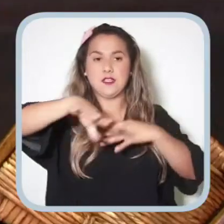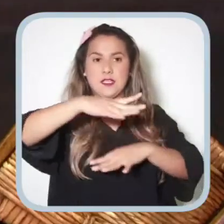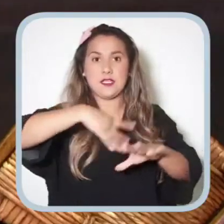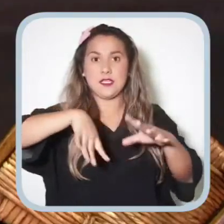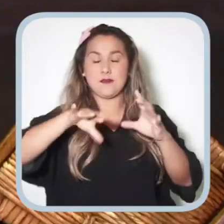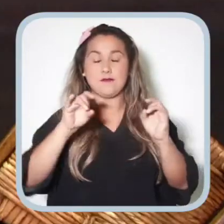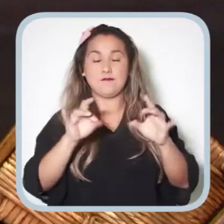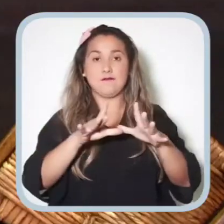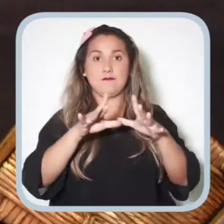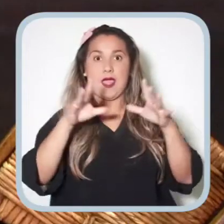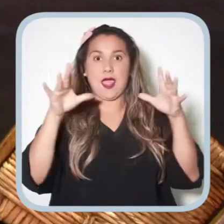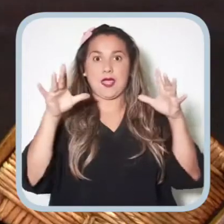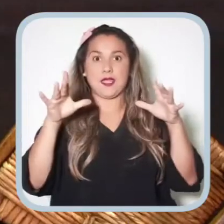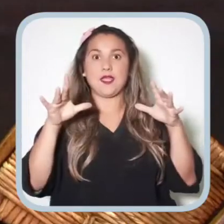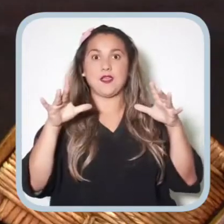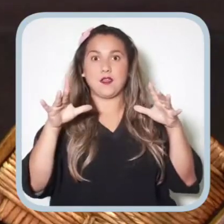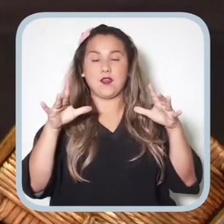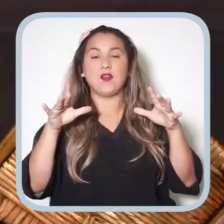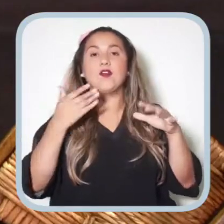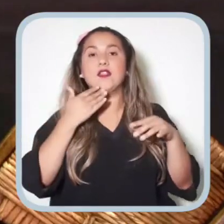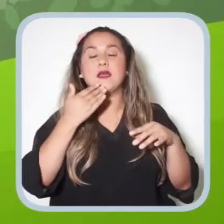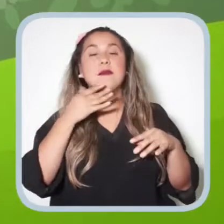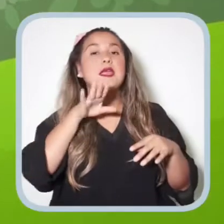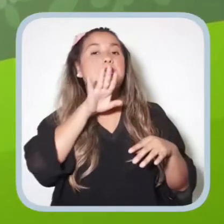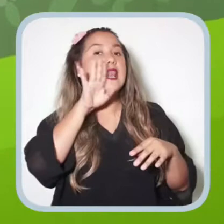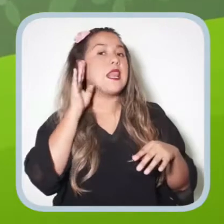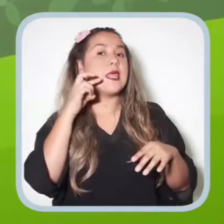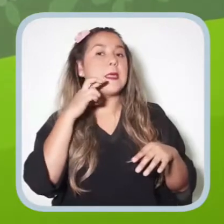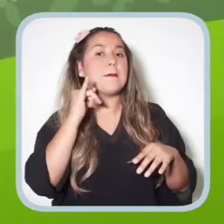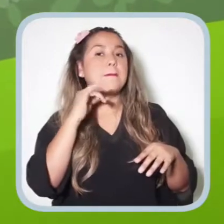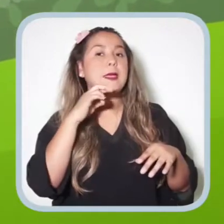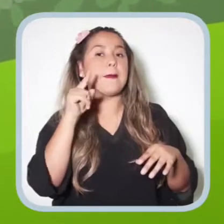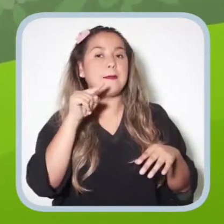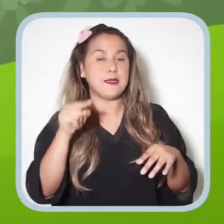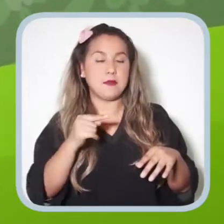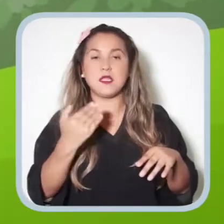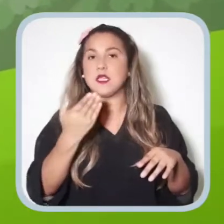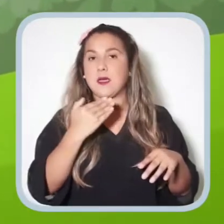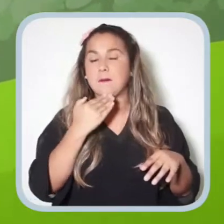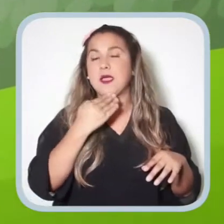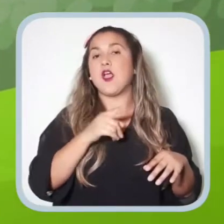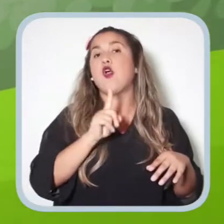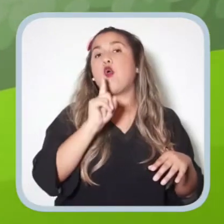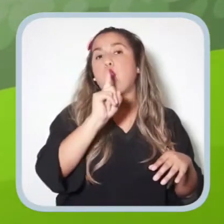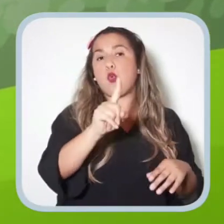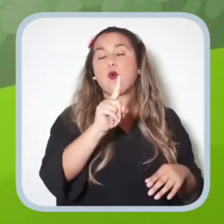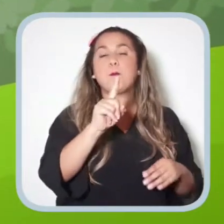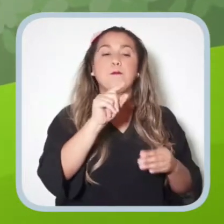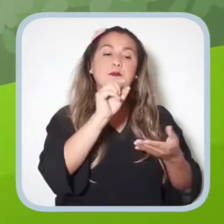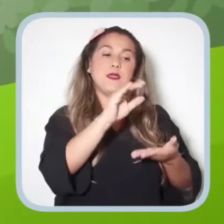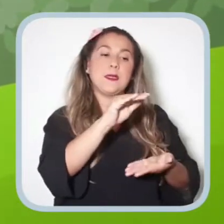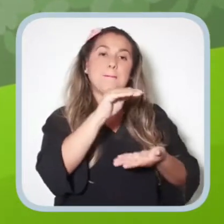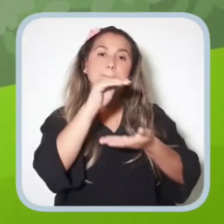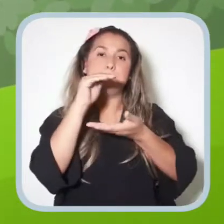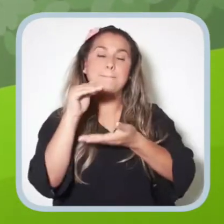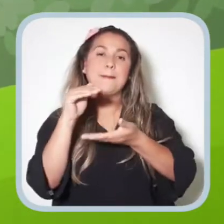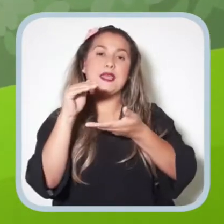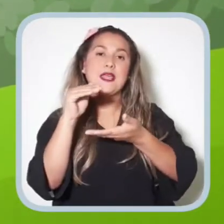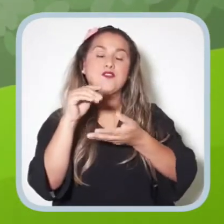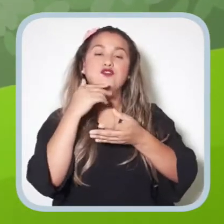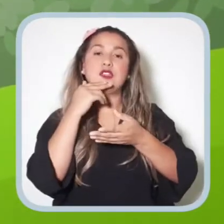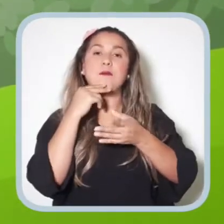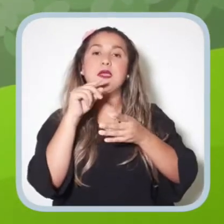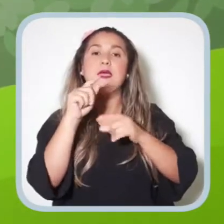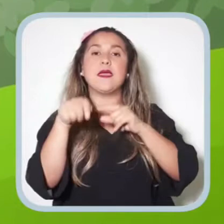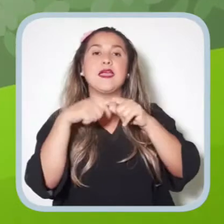Van a encontrar también limpiapipas y un pedazo de papel cinta doble